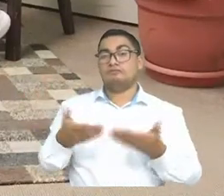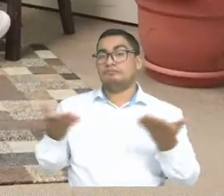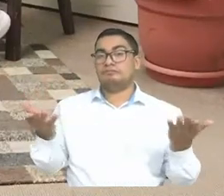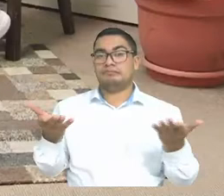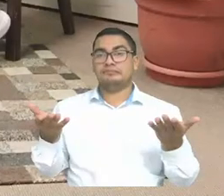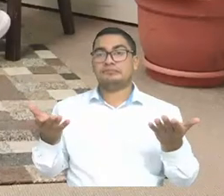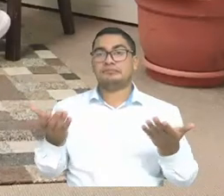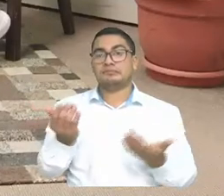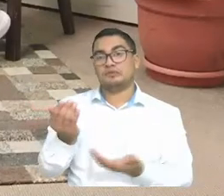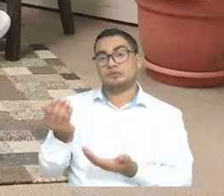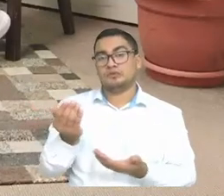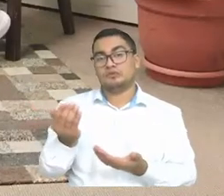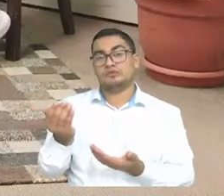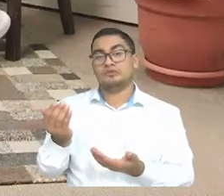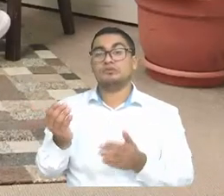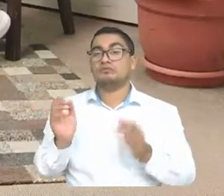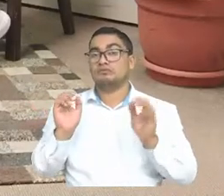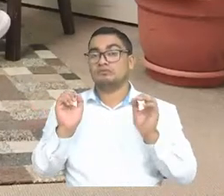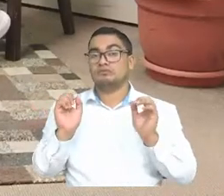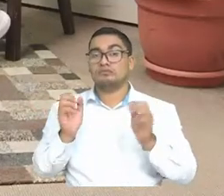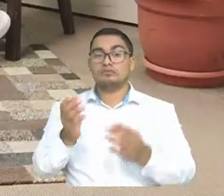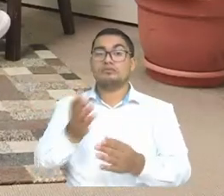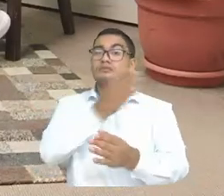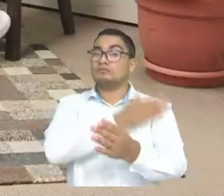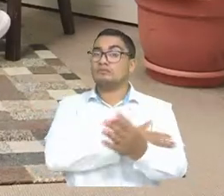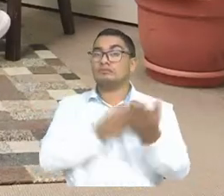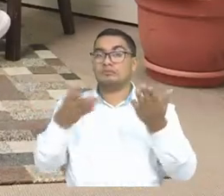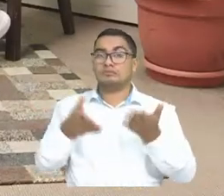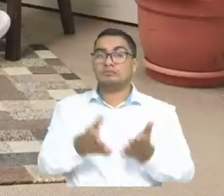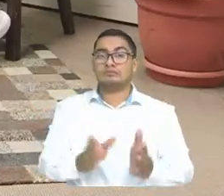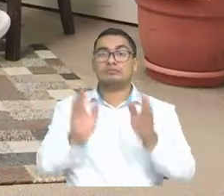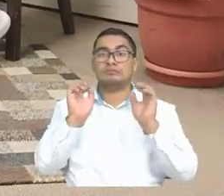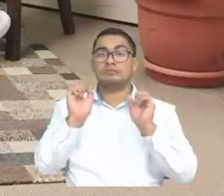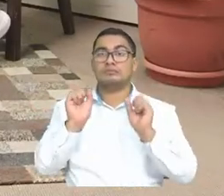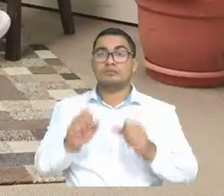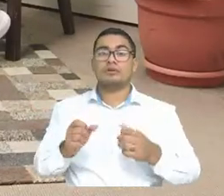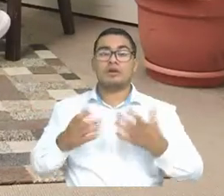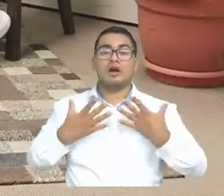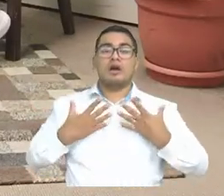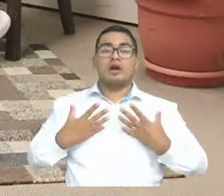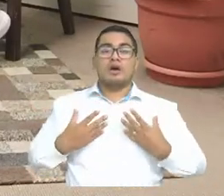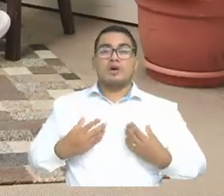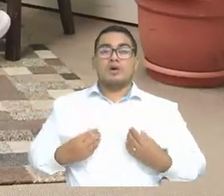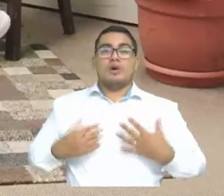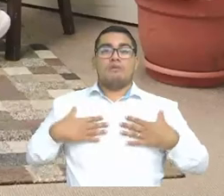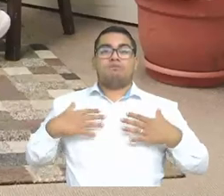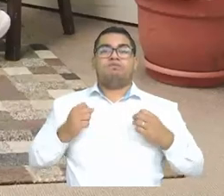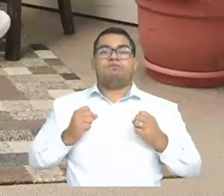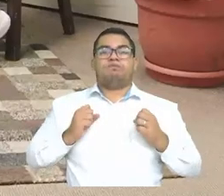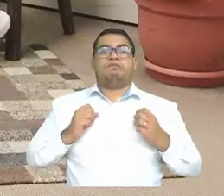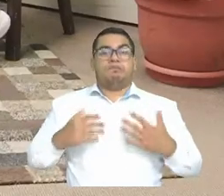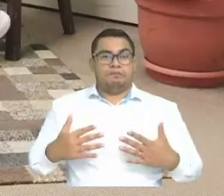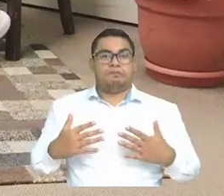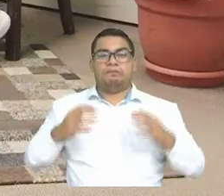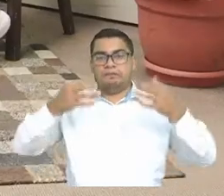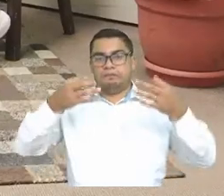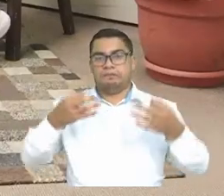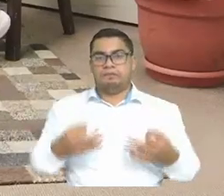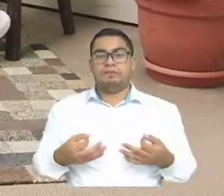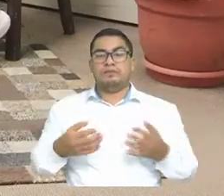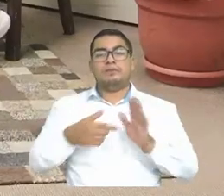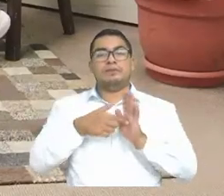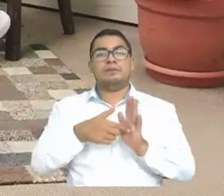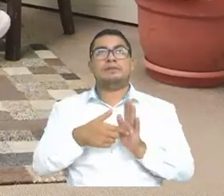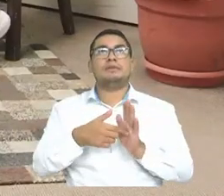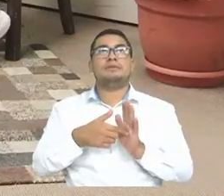niños que son candidatos a un parto prematuro se puedan madurar sus pulmoncitos, ¿verdad? ¿Qué pasa, por ejemplo,